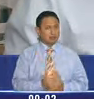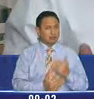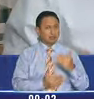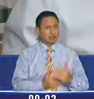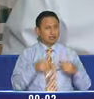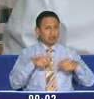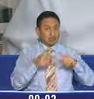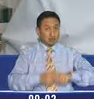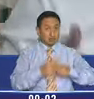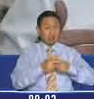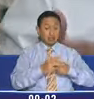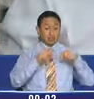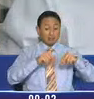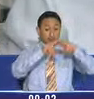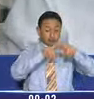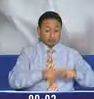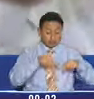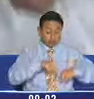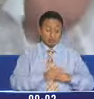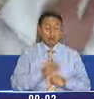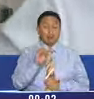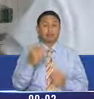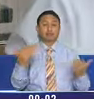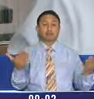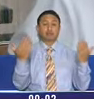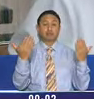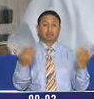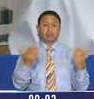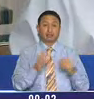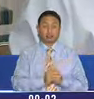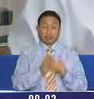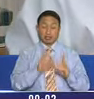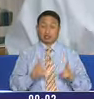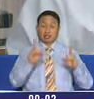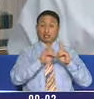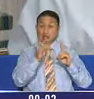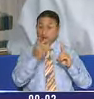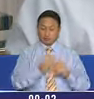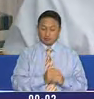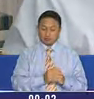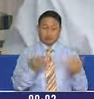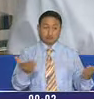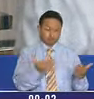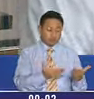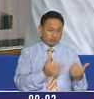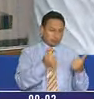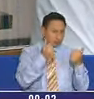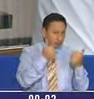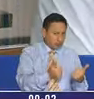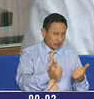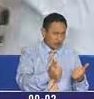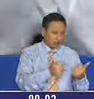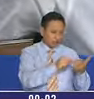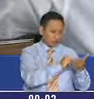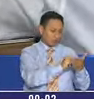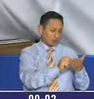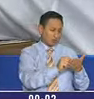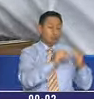tributaria entre a revisar si lo presentado, cuando se presentó, porque hay candidatos que, insisto, no presentaron, lo hizo bien. Es decir, si